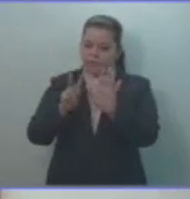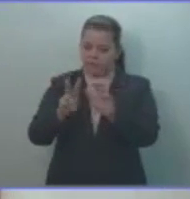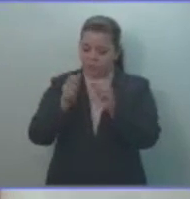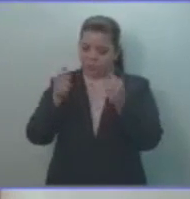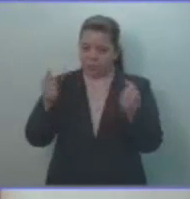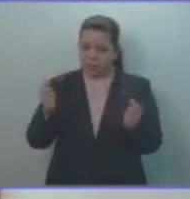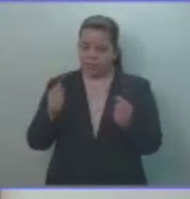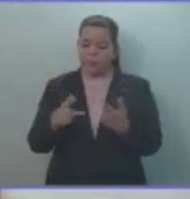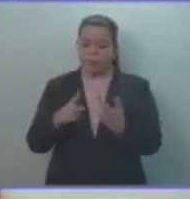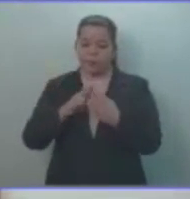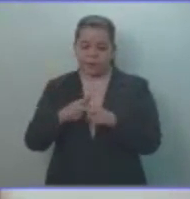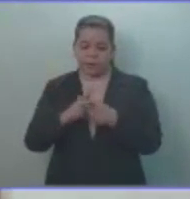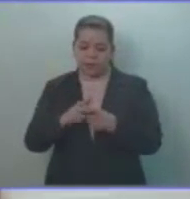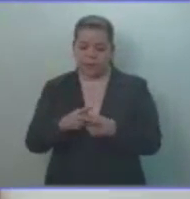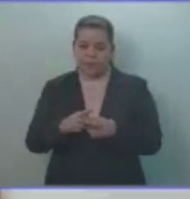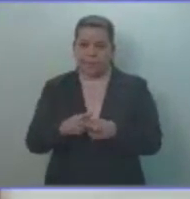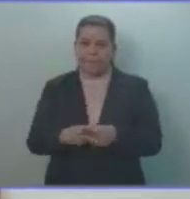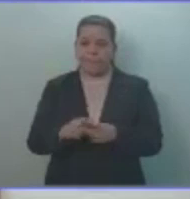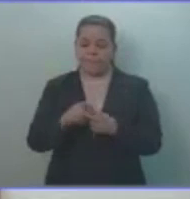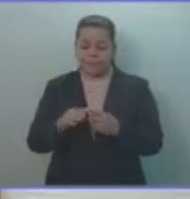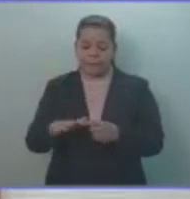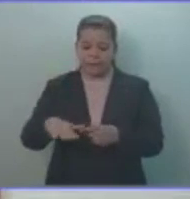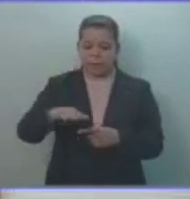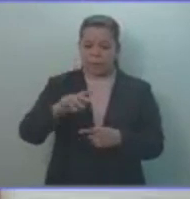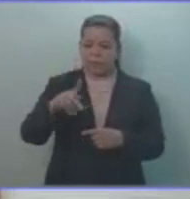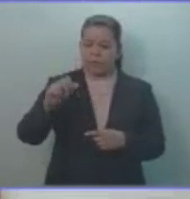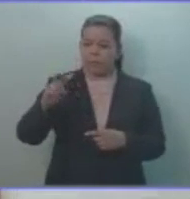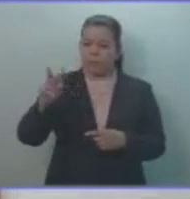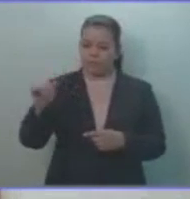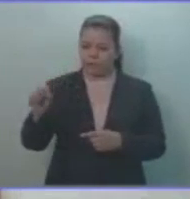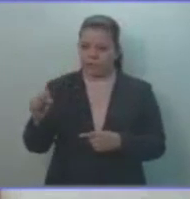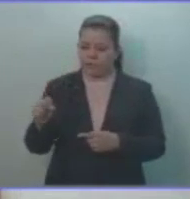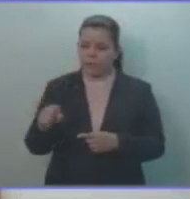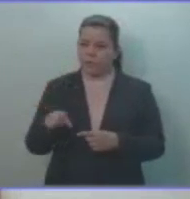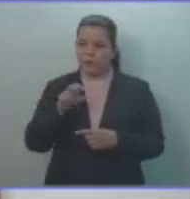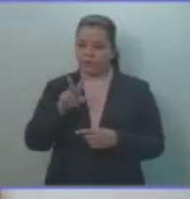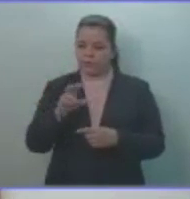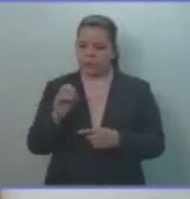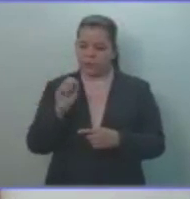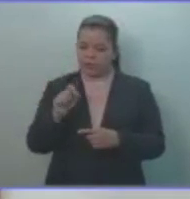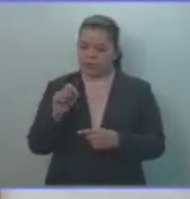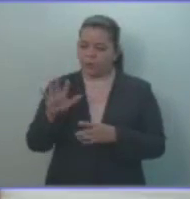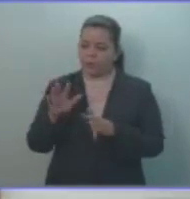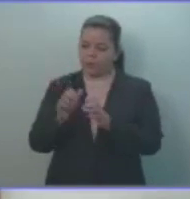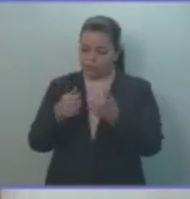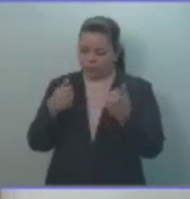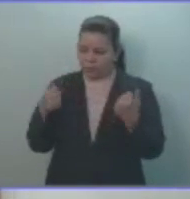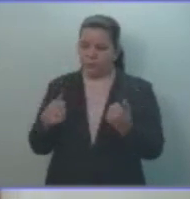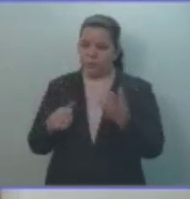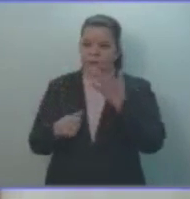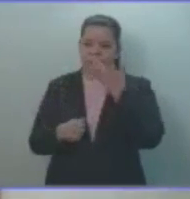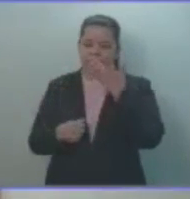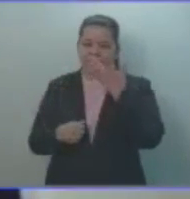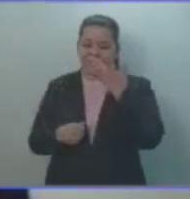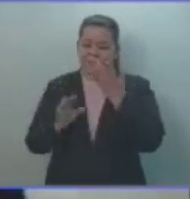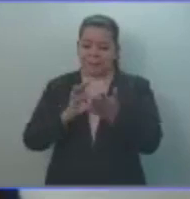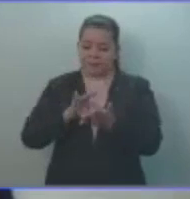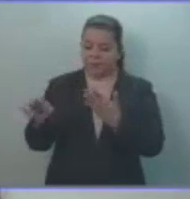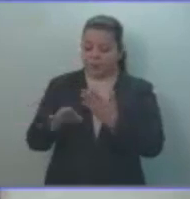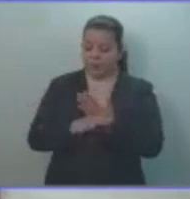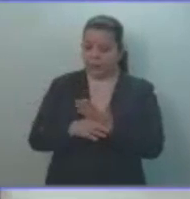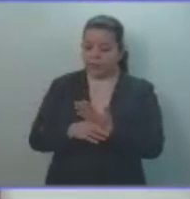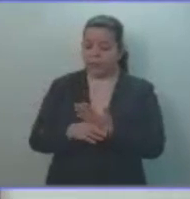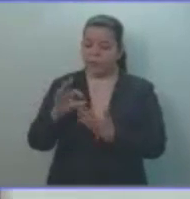La rehabilitación de la planta potabilizadora Las Pavas por 30.5 millones. Los proyectos